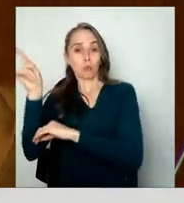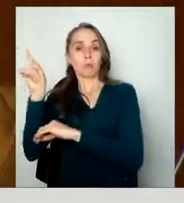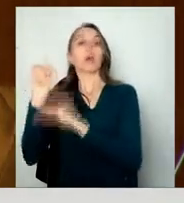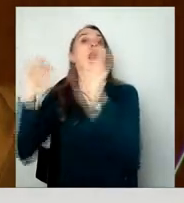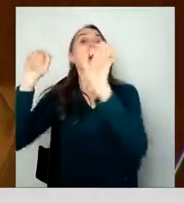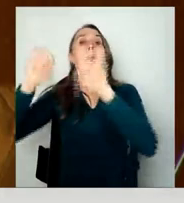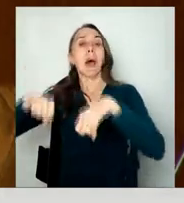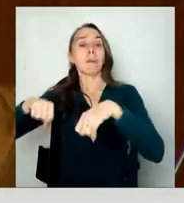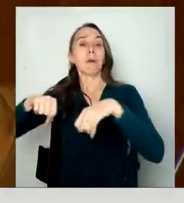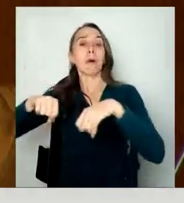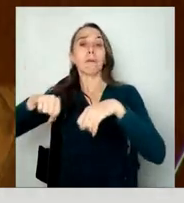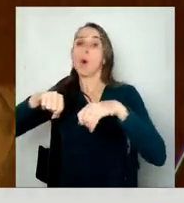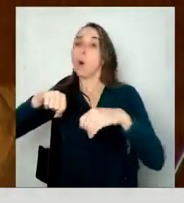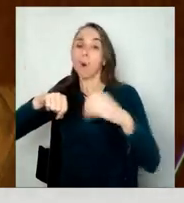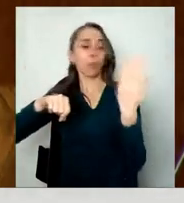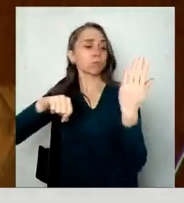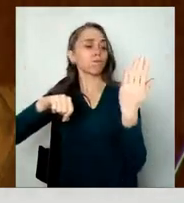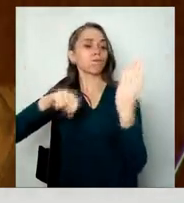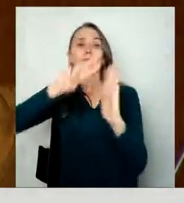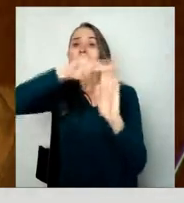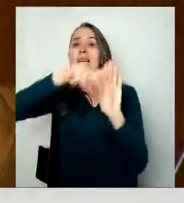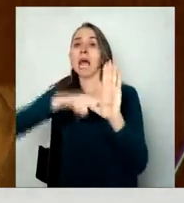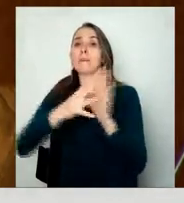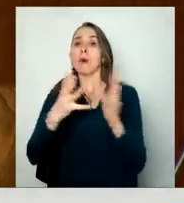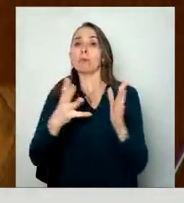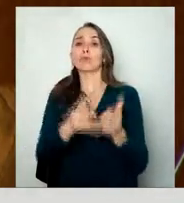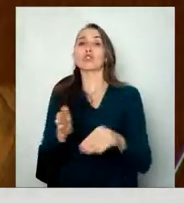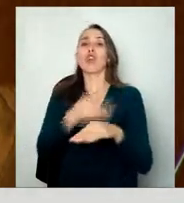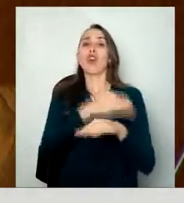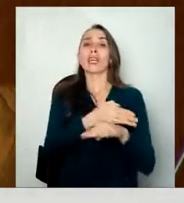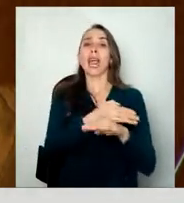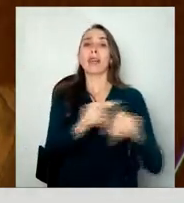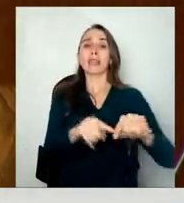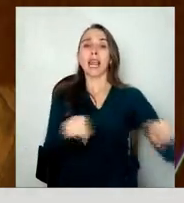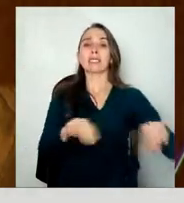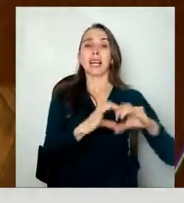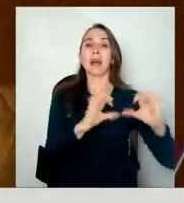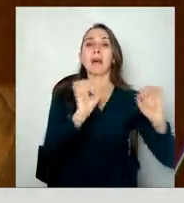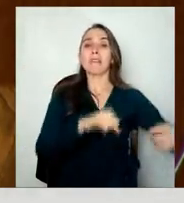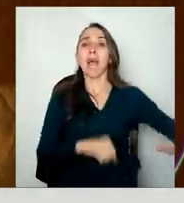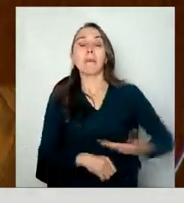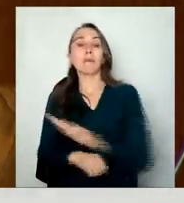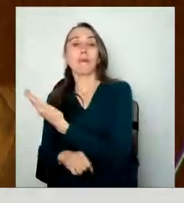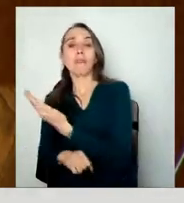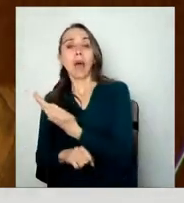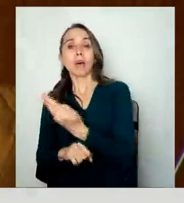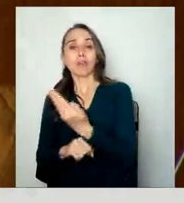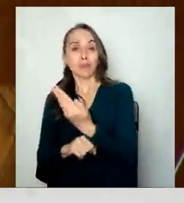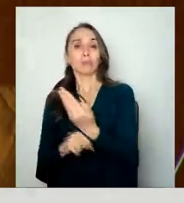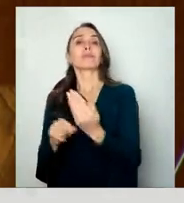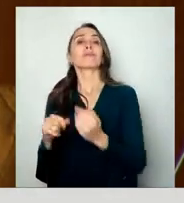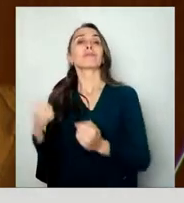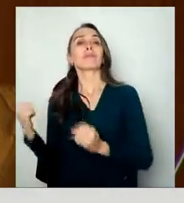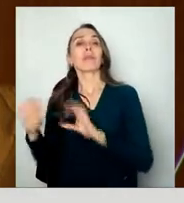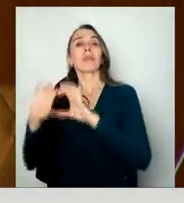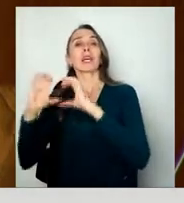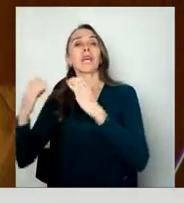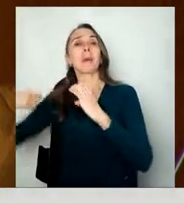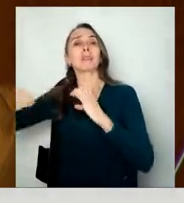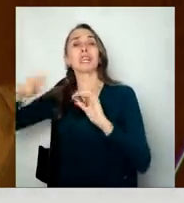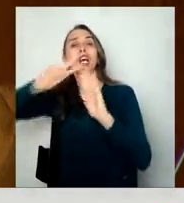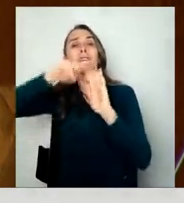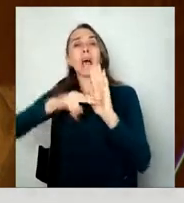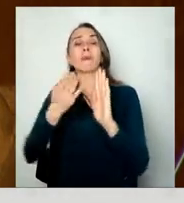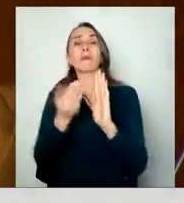significativamente el texto despachado por esta sala el fundamento de la modificaciones se amparó en diversos perfeccionamientos